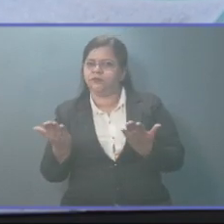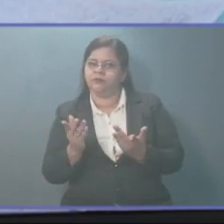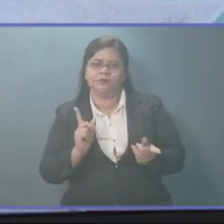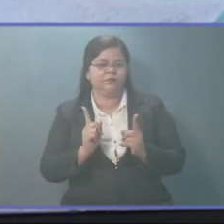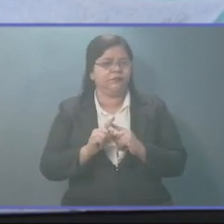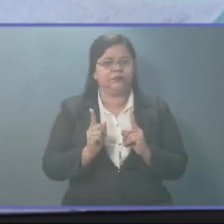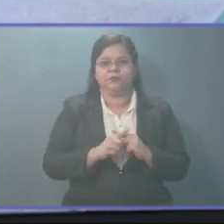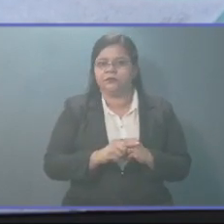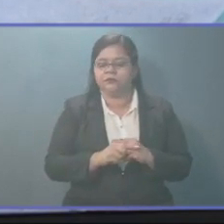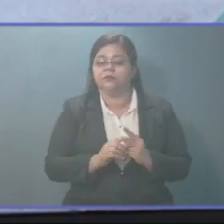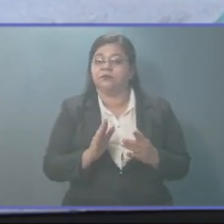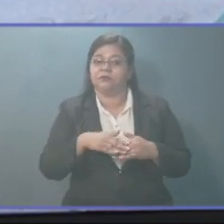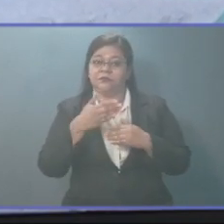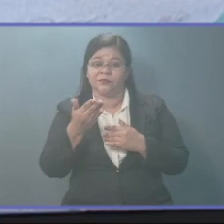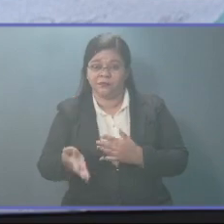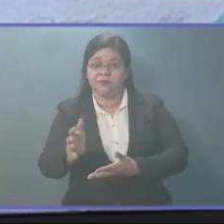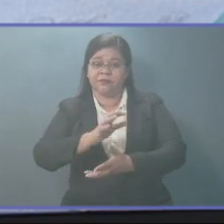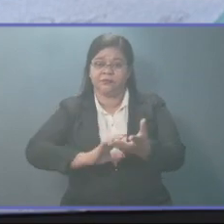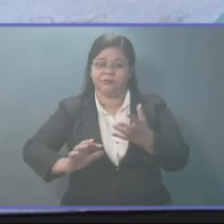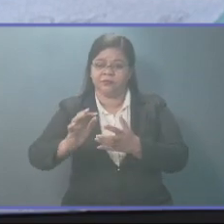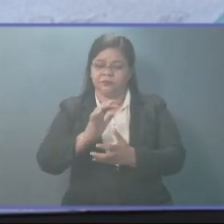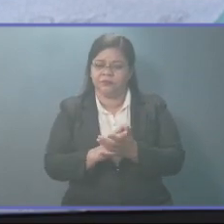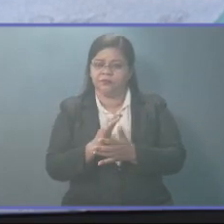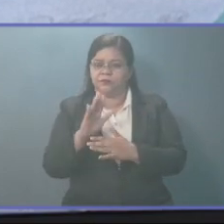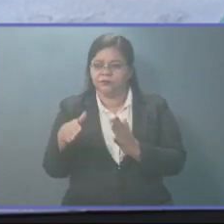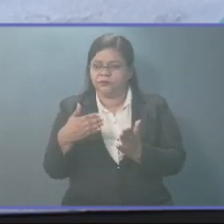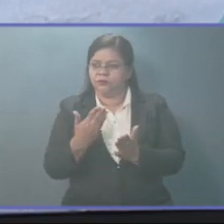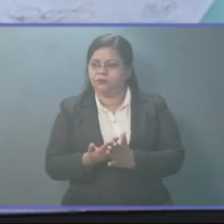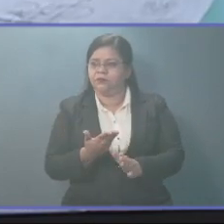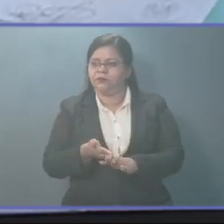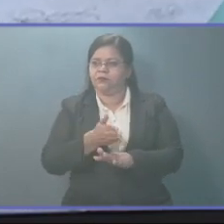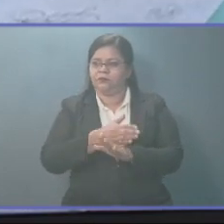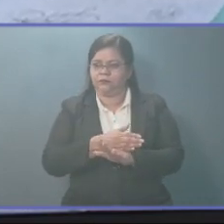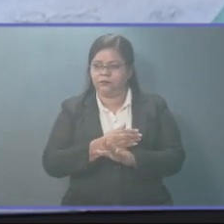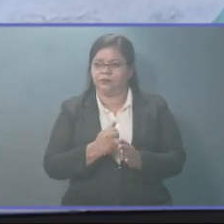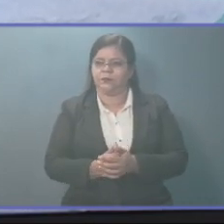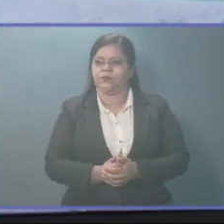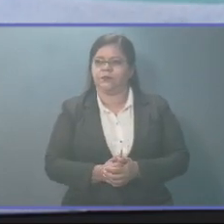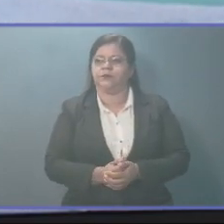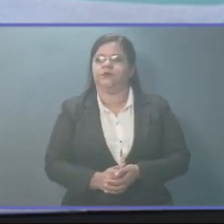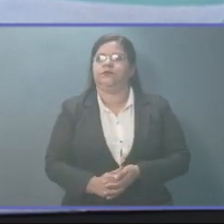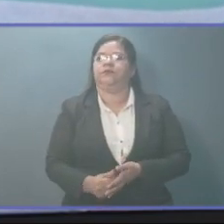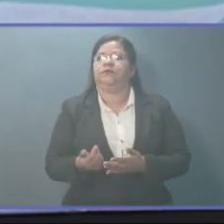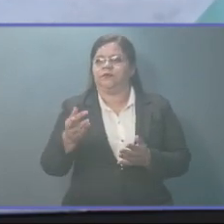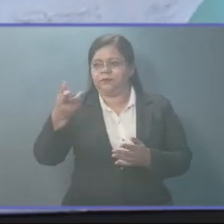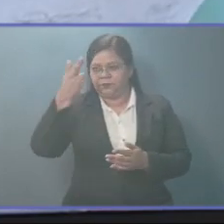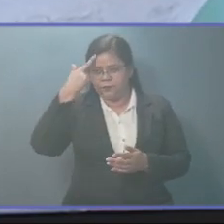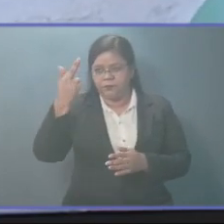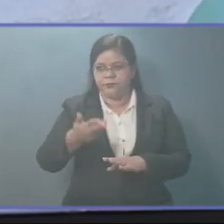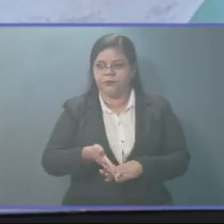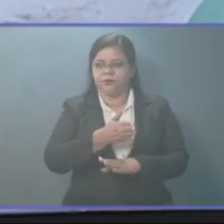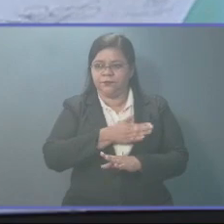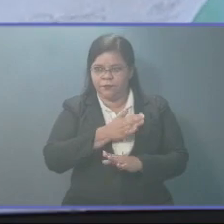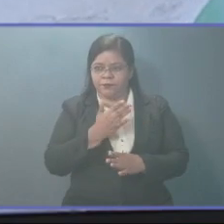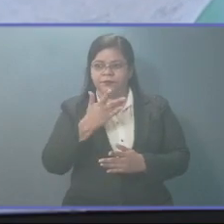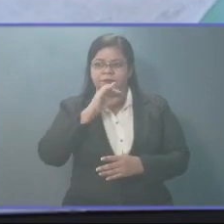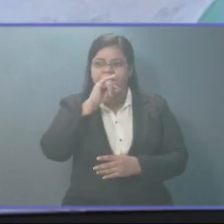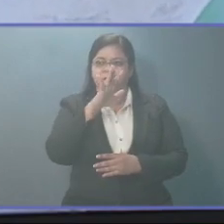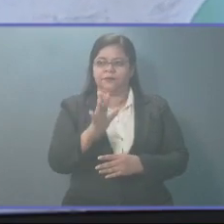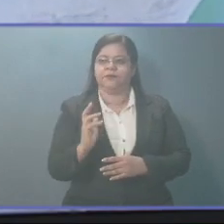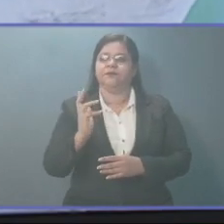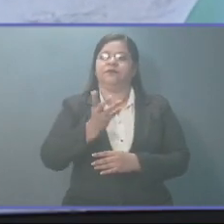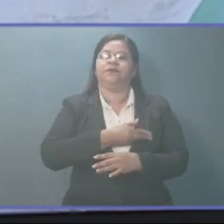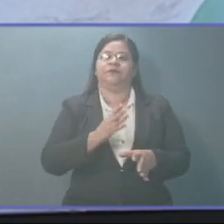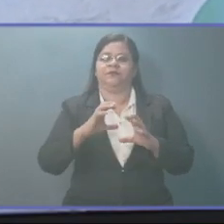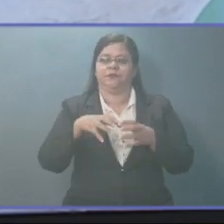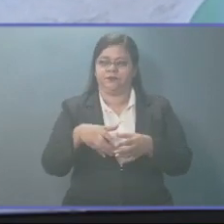que vengan a trastornarlo por los evidentes atrasos que provocaría en otras fases. Es por las razones antes expuestas, la Comisión,